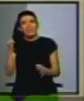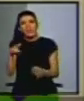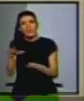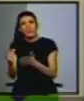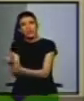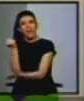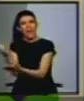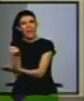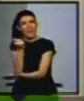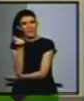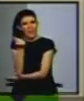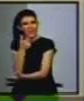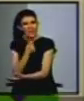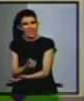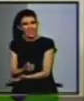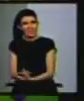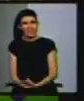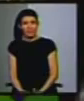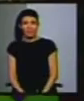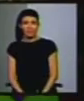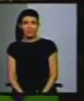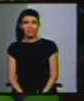acceso al dinero?